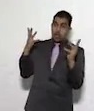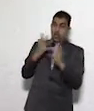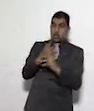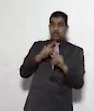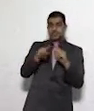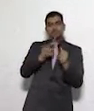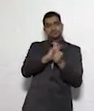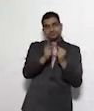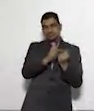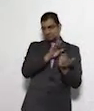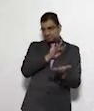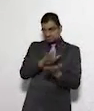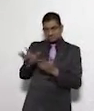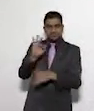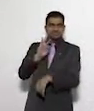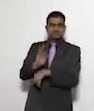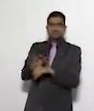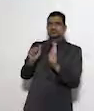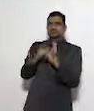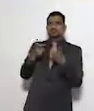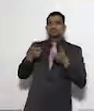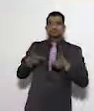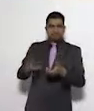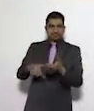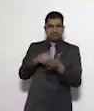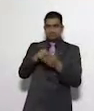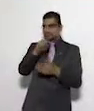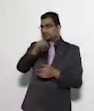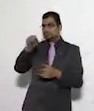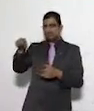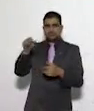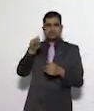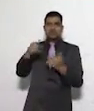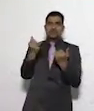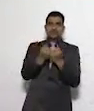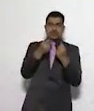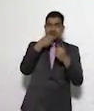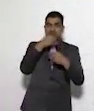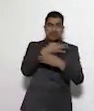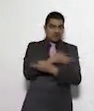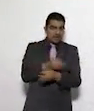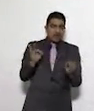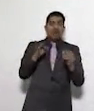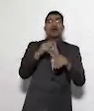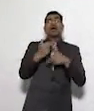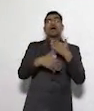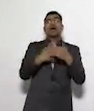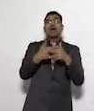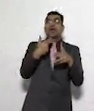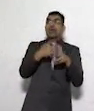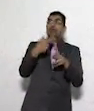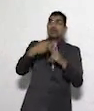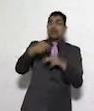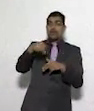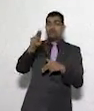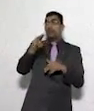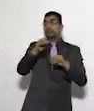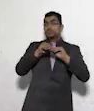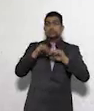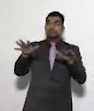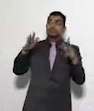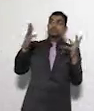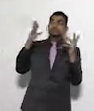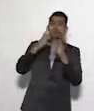demandas concretas desde nuestras calles hasta las Naciones Unidas. Pero este creciente ímpetu